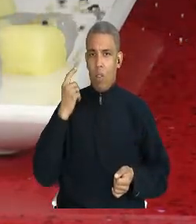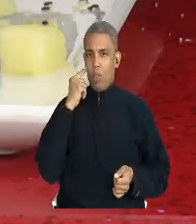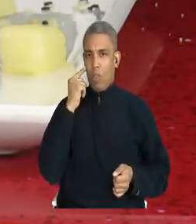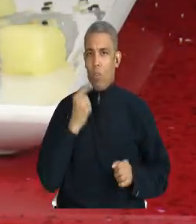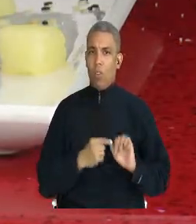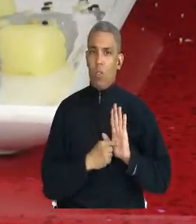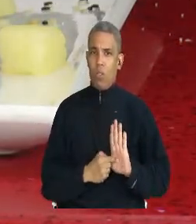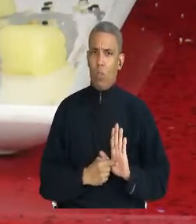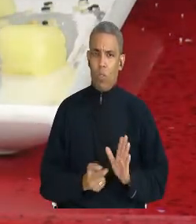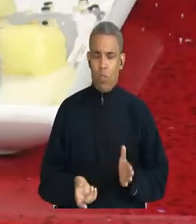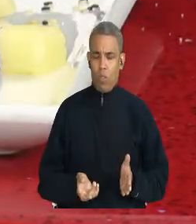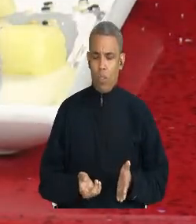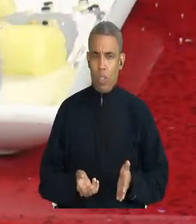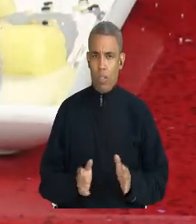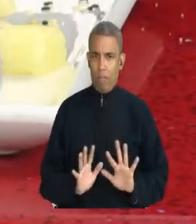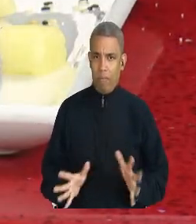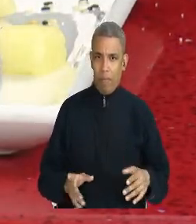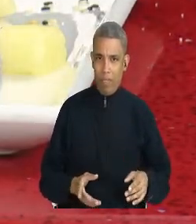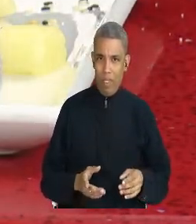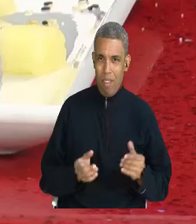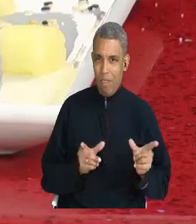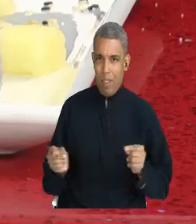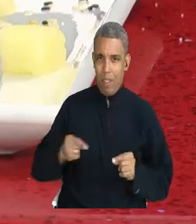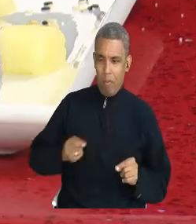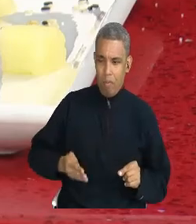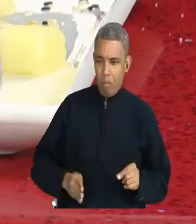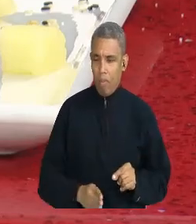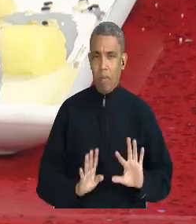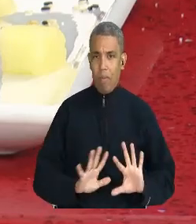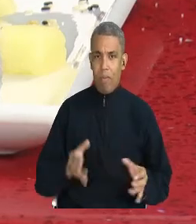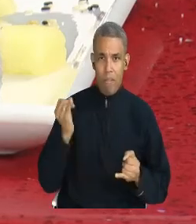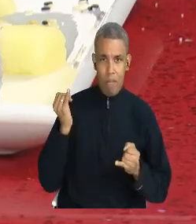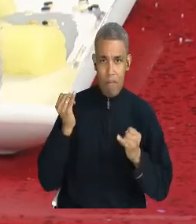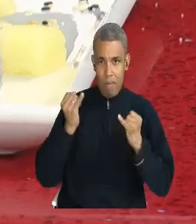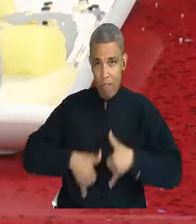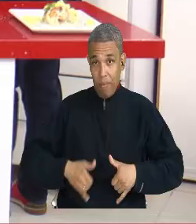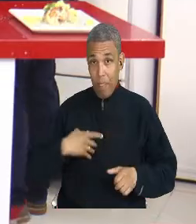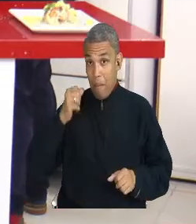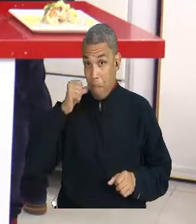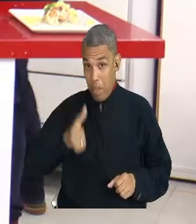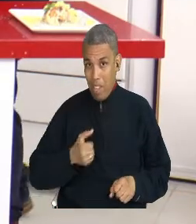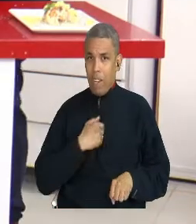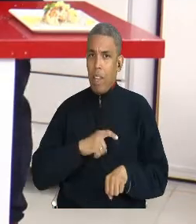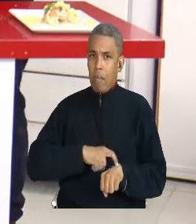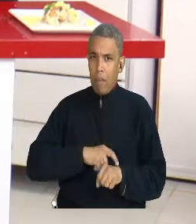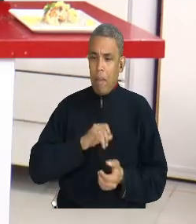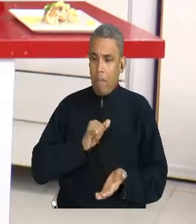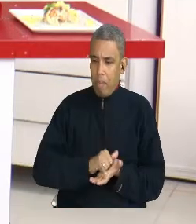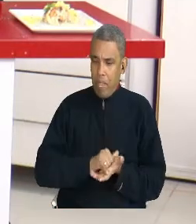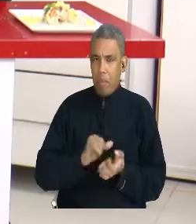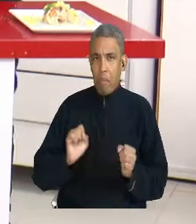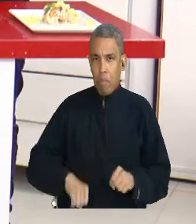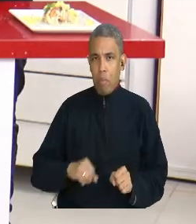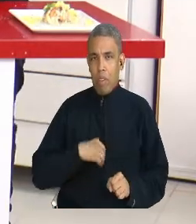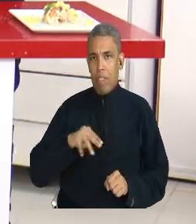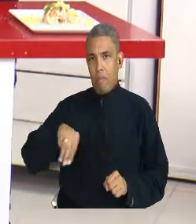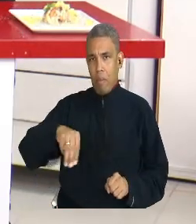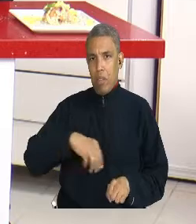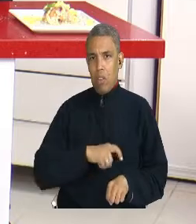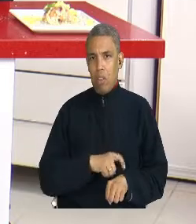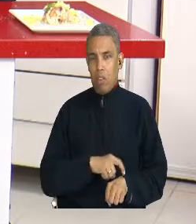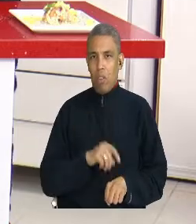nuestra receta del día de hoy, de este róbalo relleno, nos vamos nosotros, queridos televidentes, pero recuerden que mañana miércoles, ombliguito de semana, tendremos nuevamente una